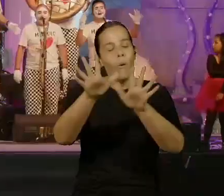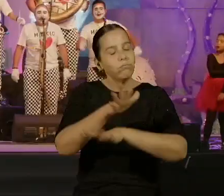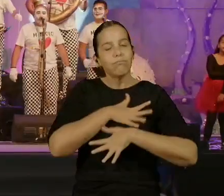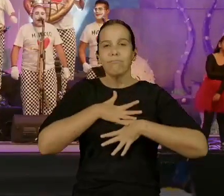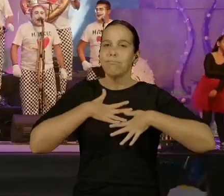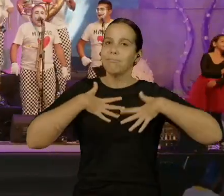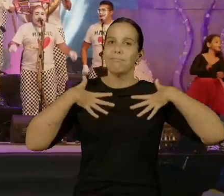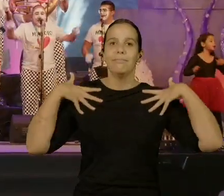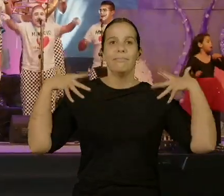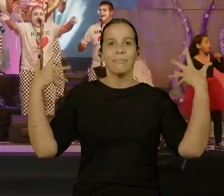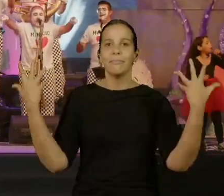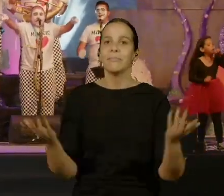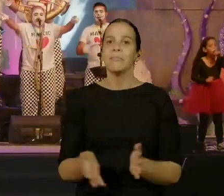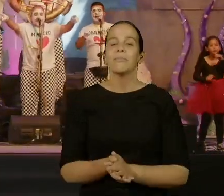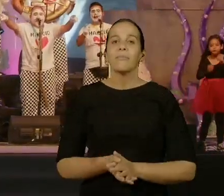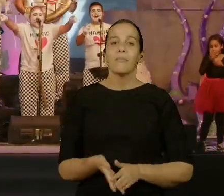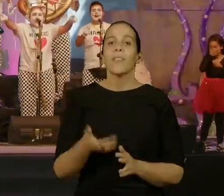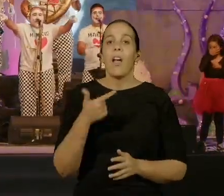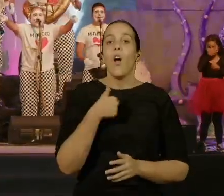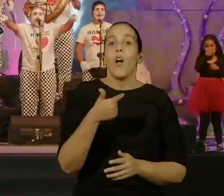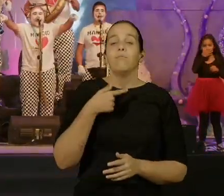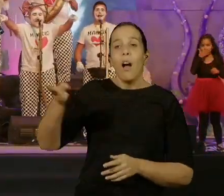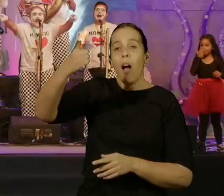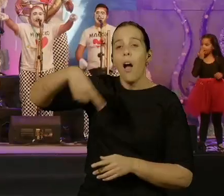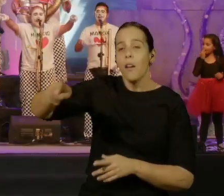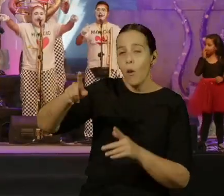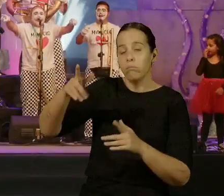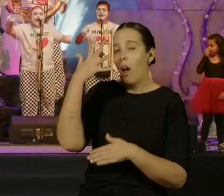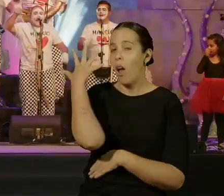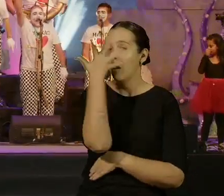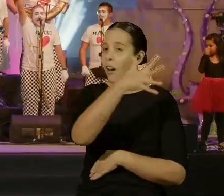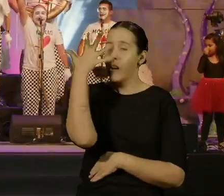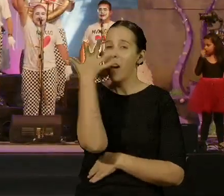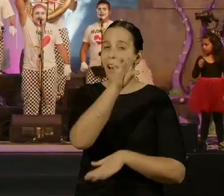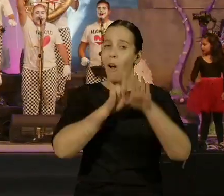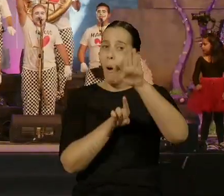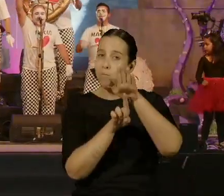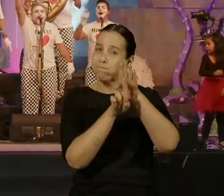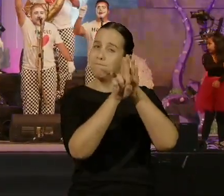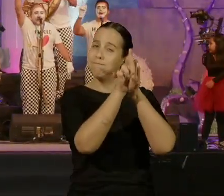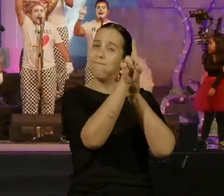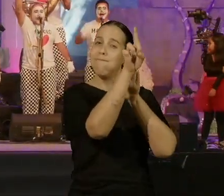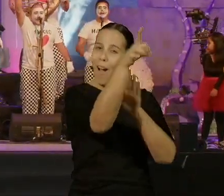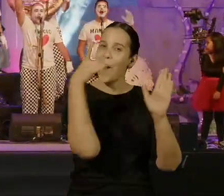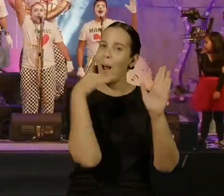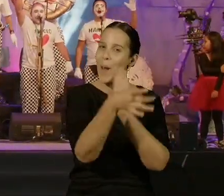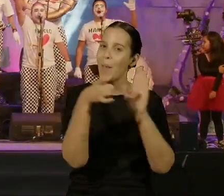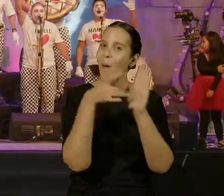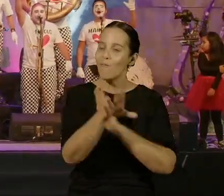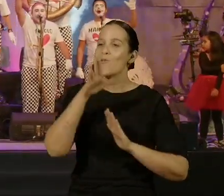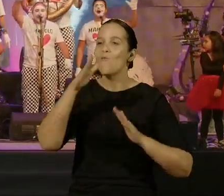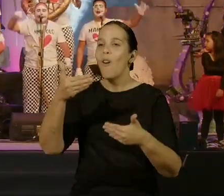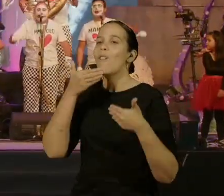emoción. Ellos pusieron nuestro carnaval en la cima con su aportación.